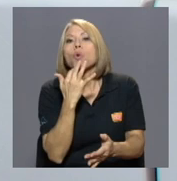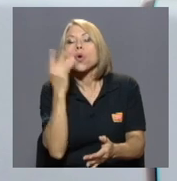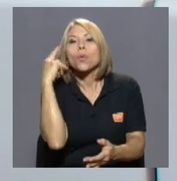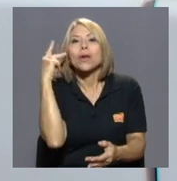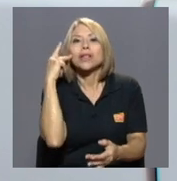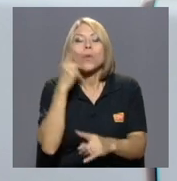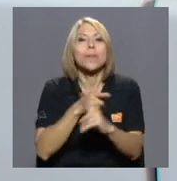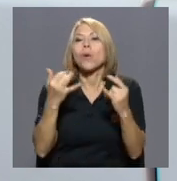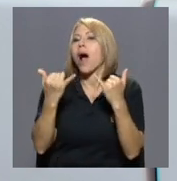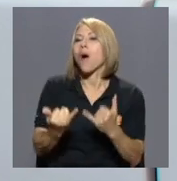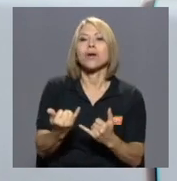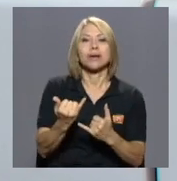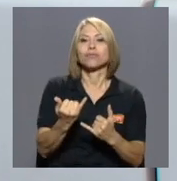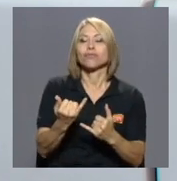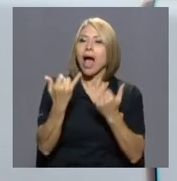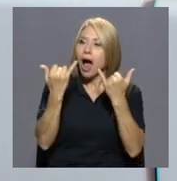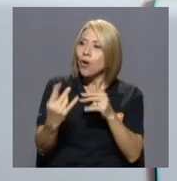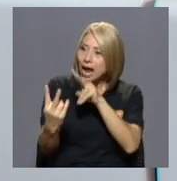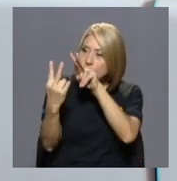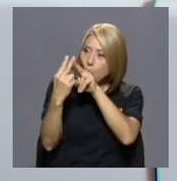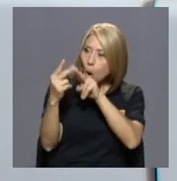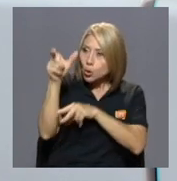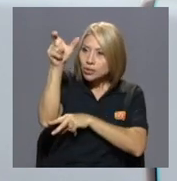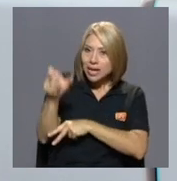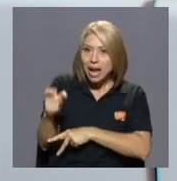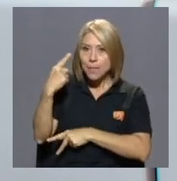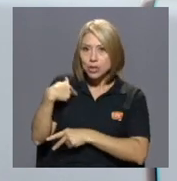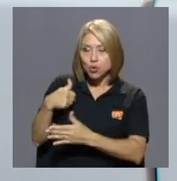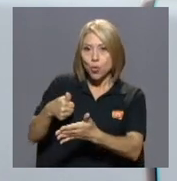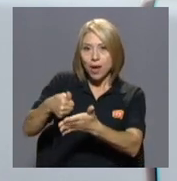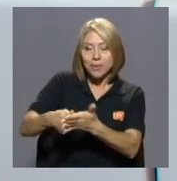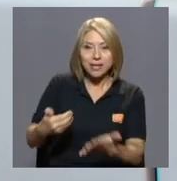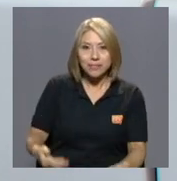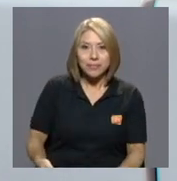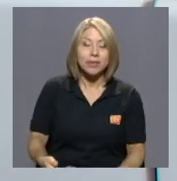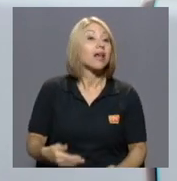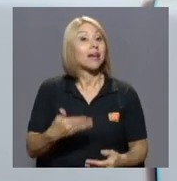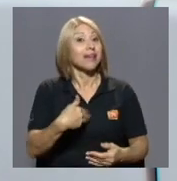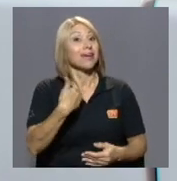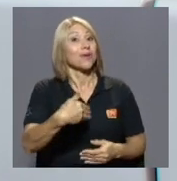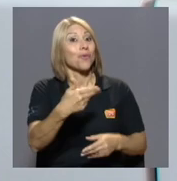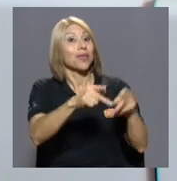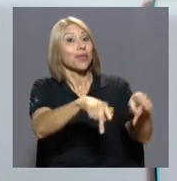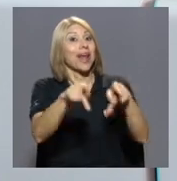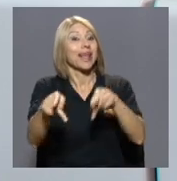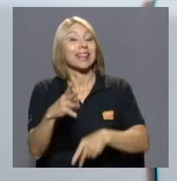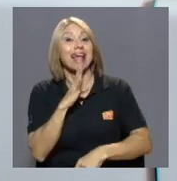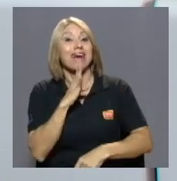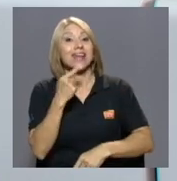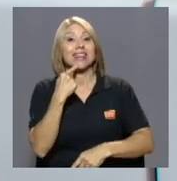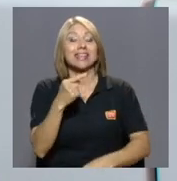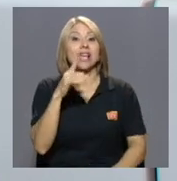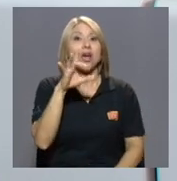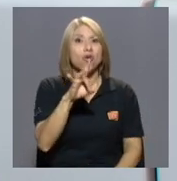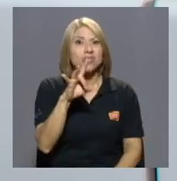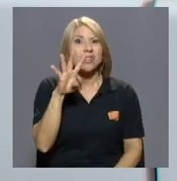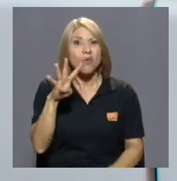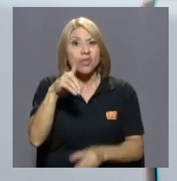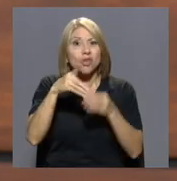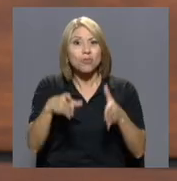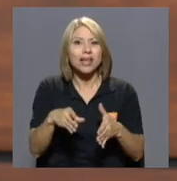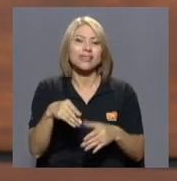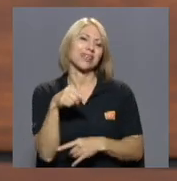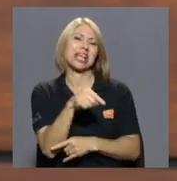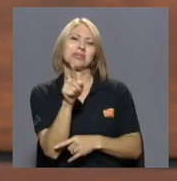de cómo... Es otro partido. O sea, por eso, cuando la gente nos habla de los 84 diputados, les digo, mire, es que eso es lo menos importante del sistema. El cambio